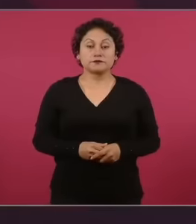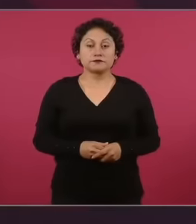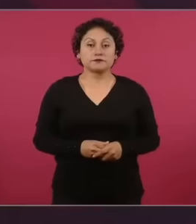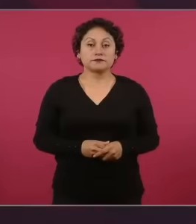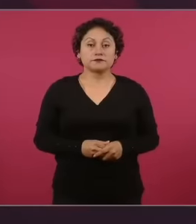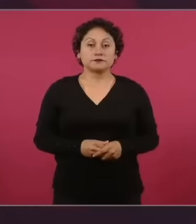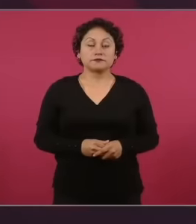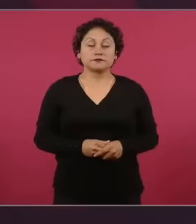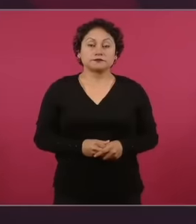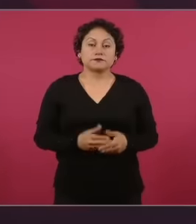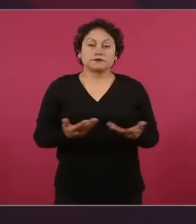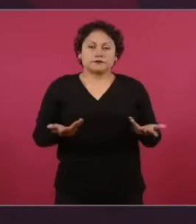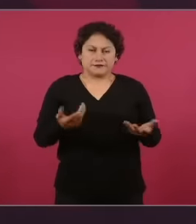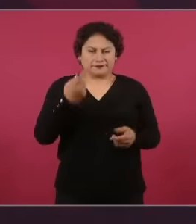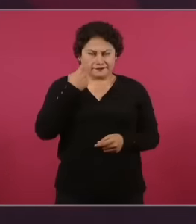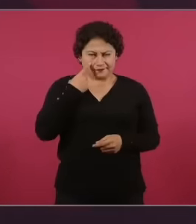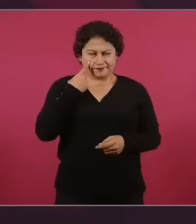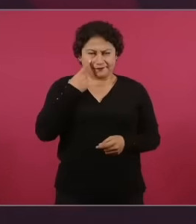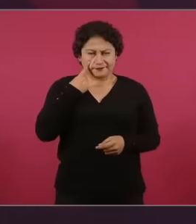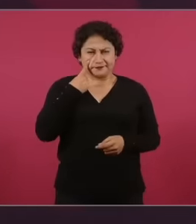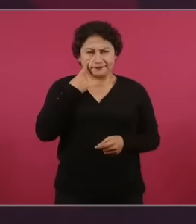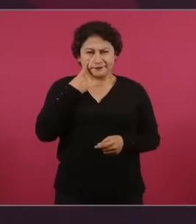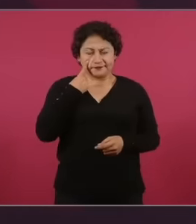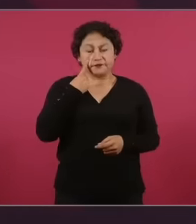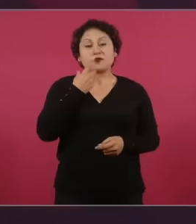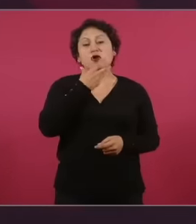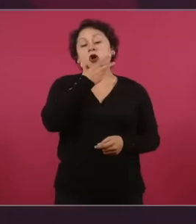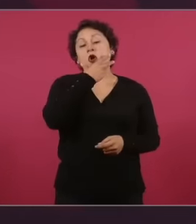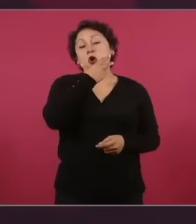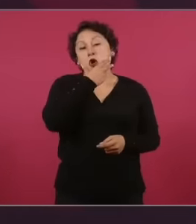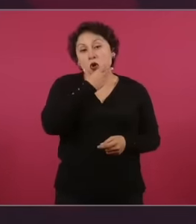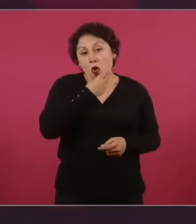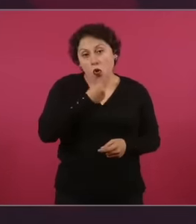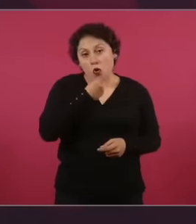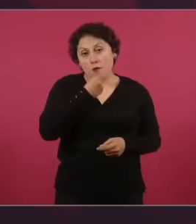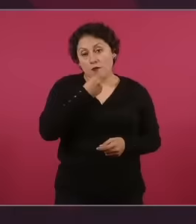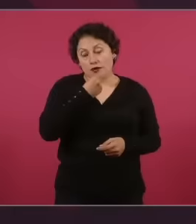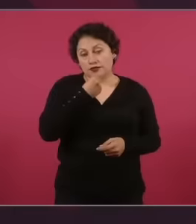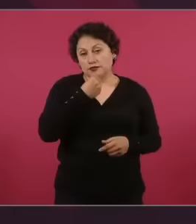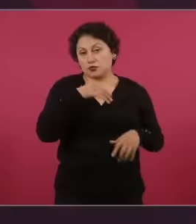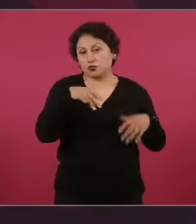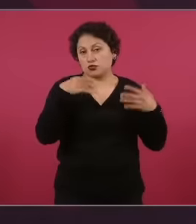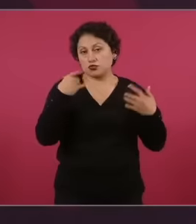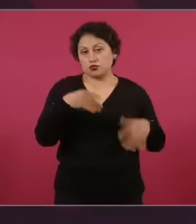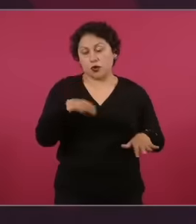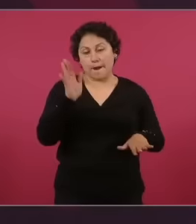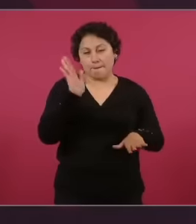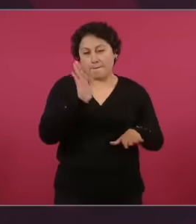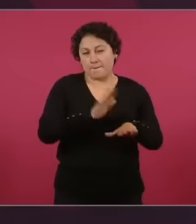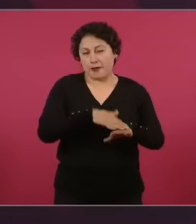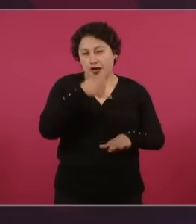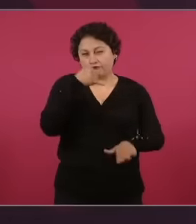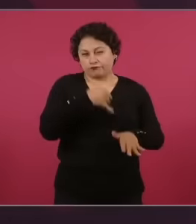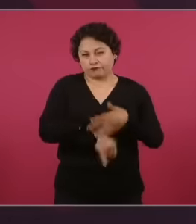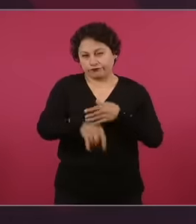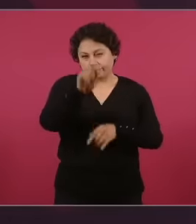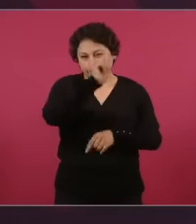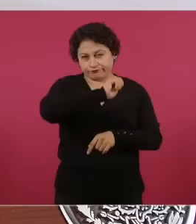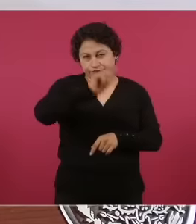más influyentes en lo económico, en lo político, ¿sí?, los